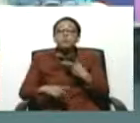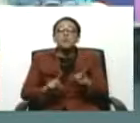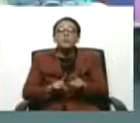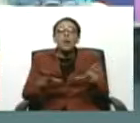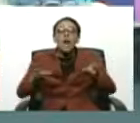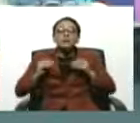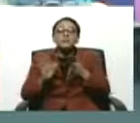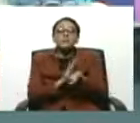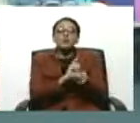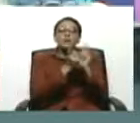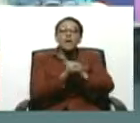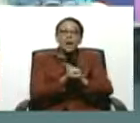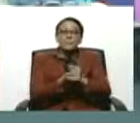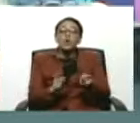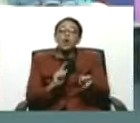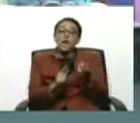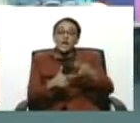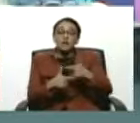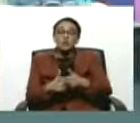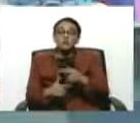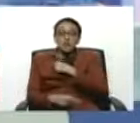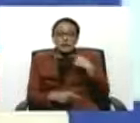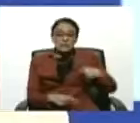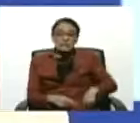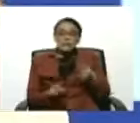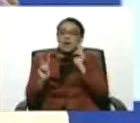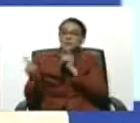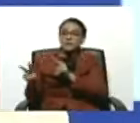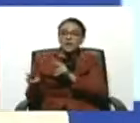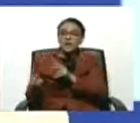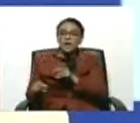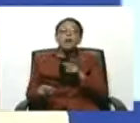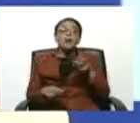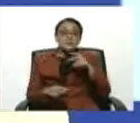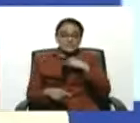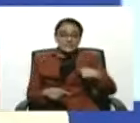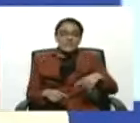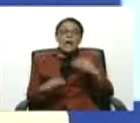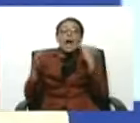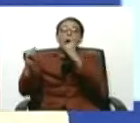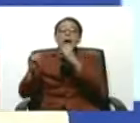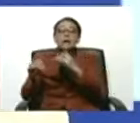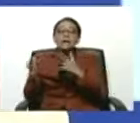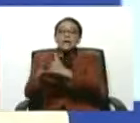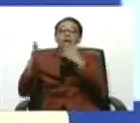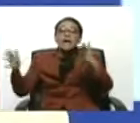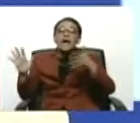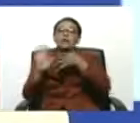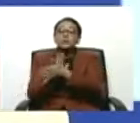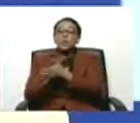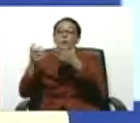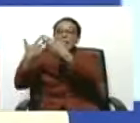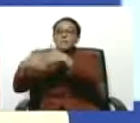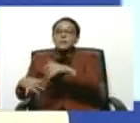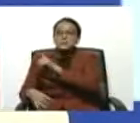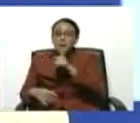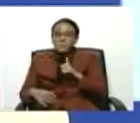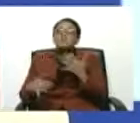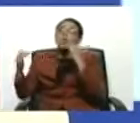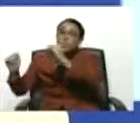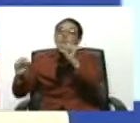que china De hecho tiene un gran sector privado no como dice la gente que en